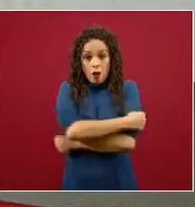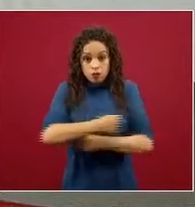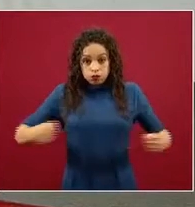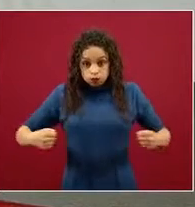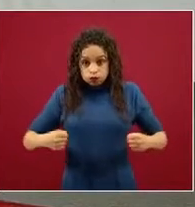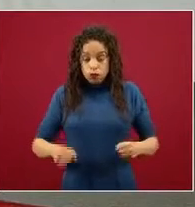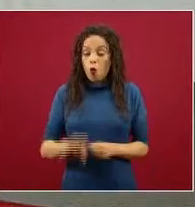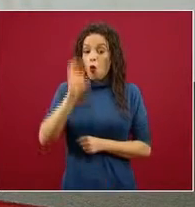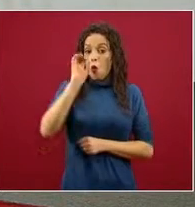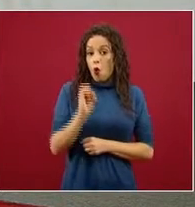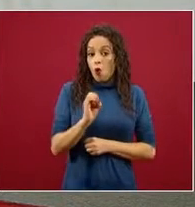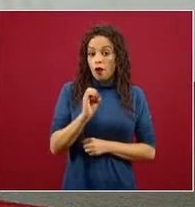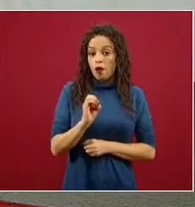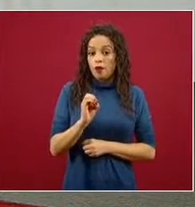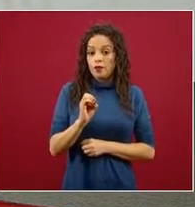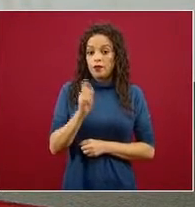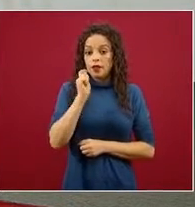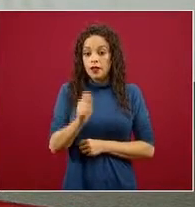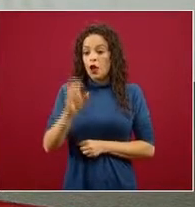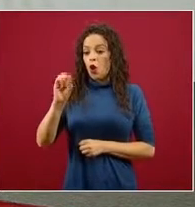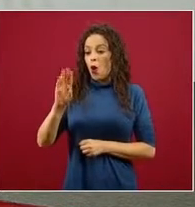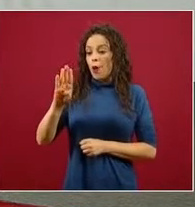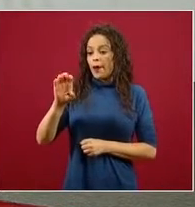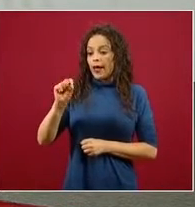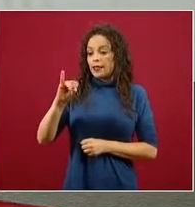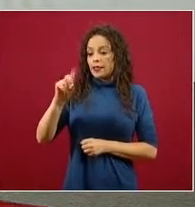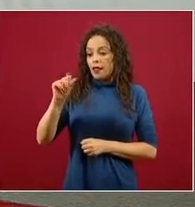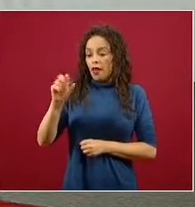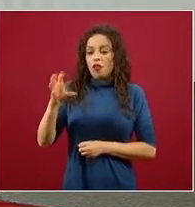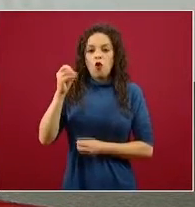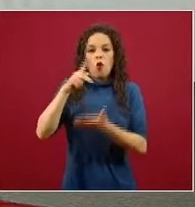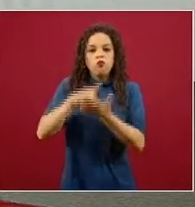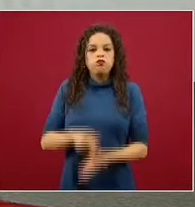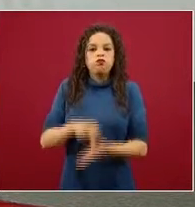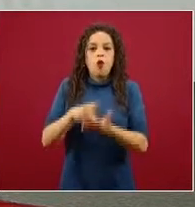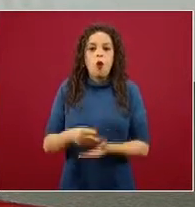o también obesidad, más o menos mitad y mitad.